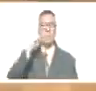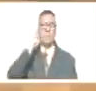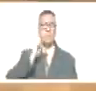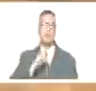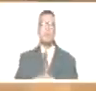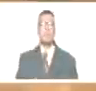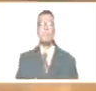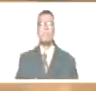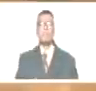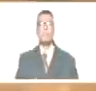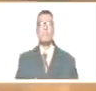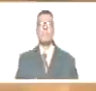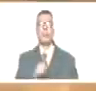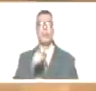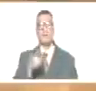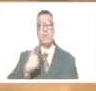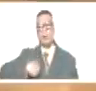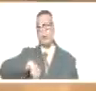Así lo hacemos nosotros.